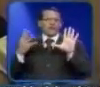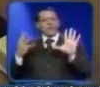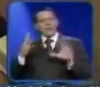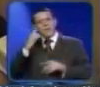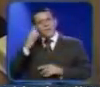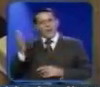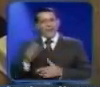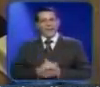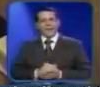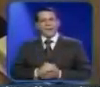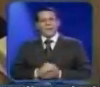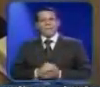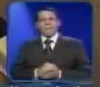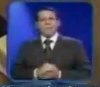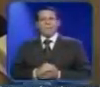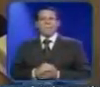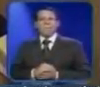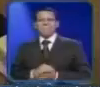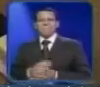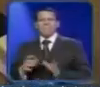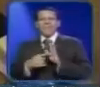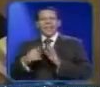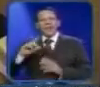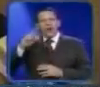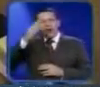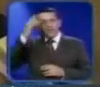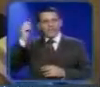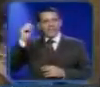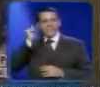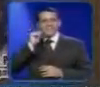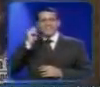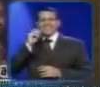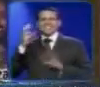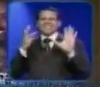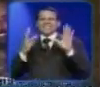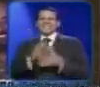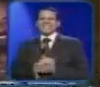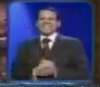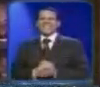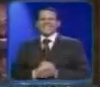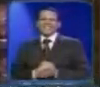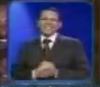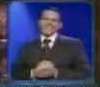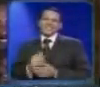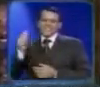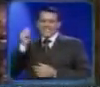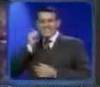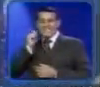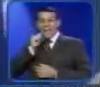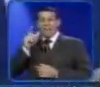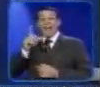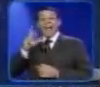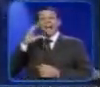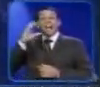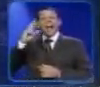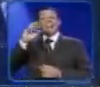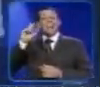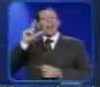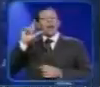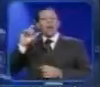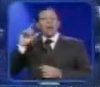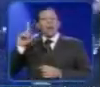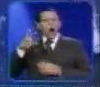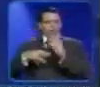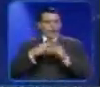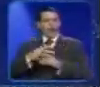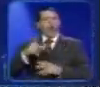para poder pasar una noche inolvidable el sábado 8. Este show se realizará en las instalaciones del Karting World Loma Linda, ubicado